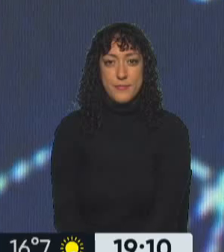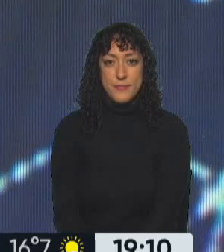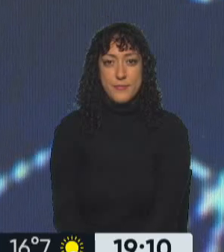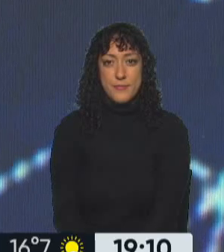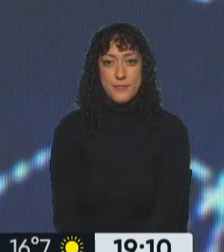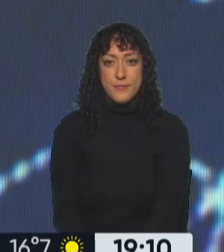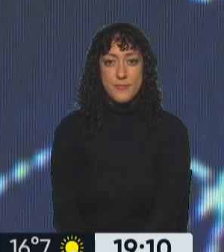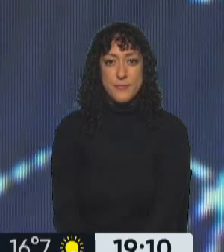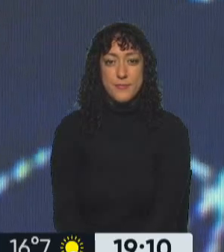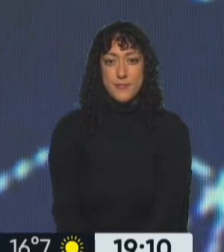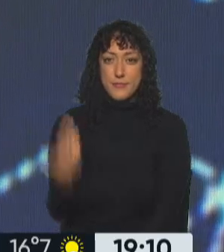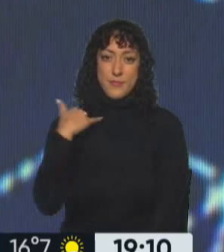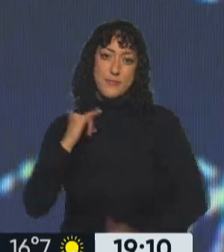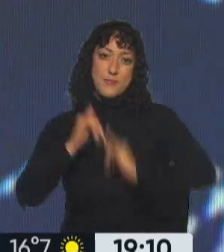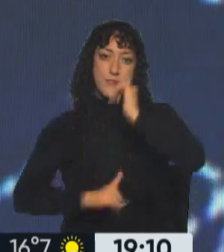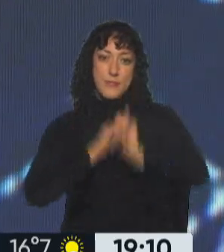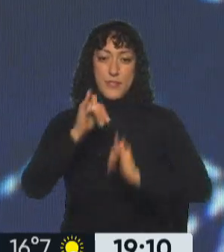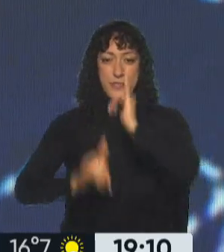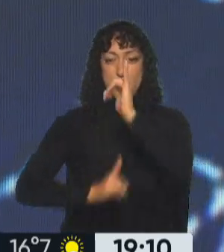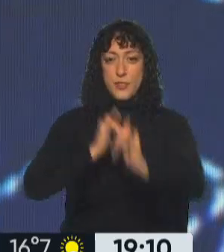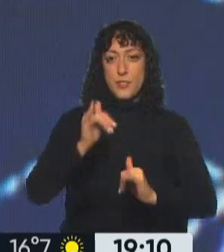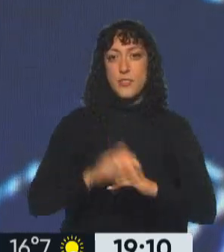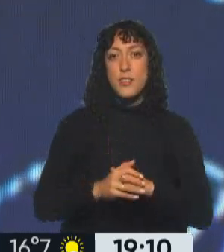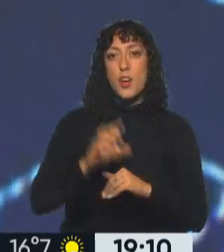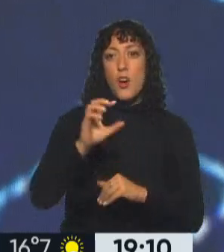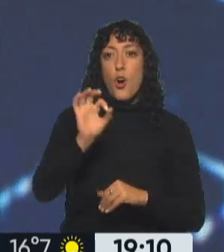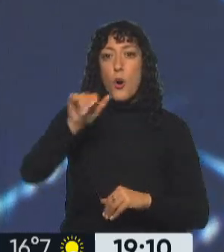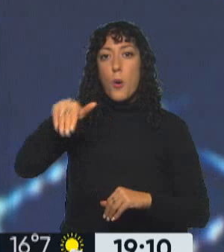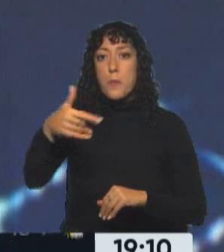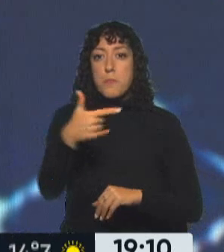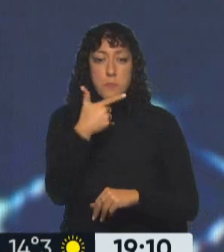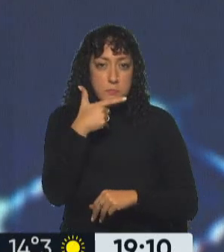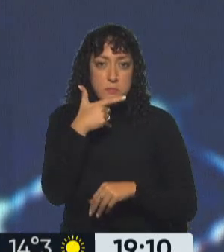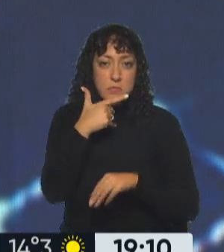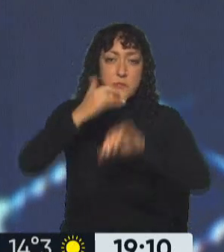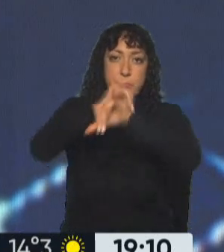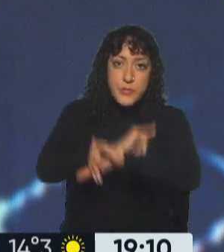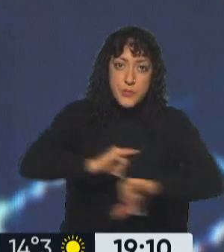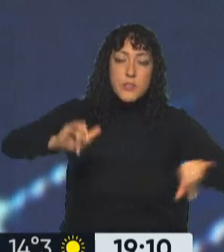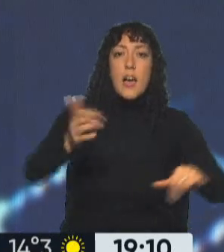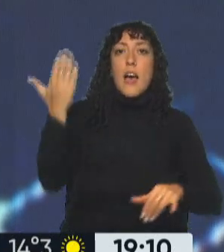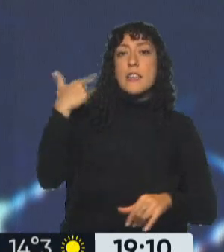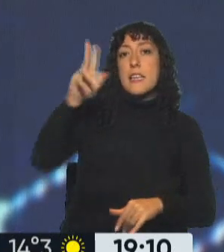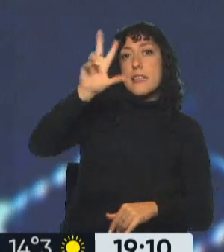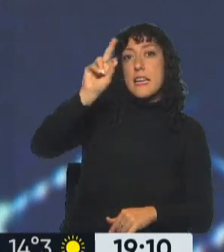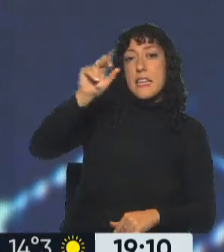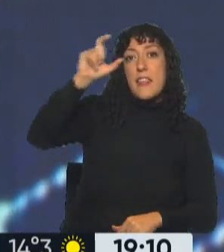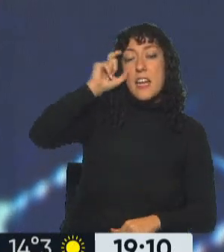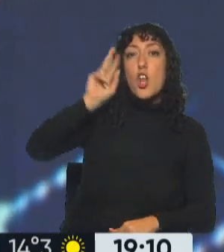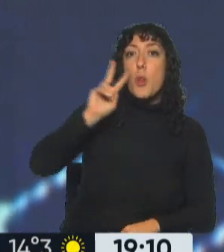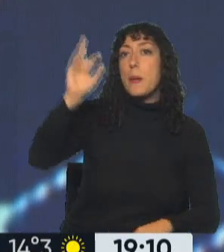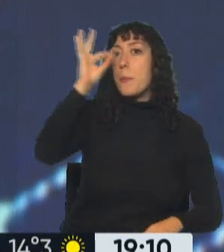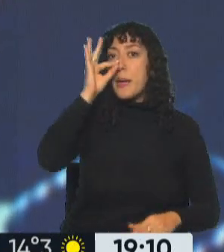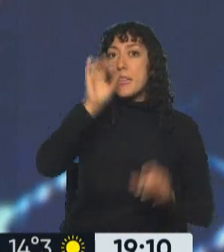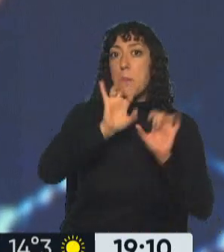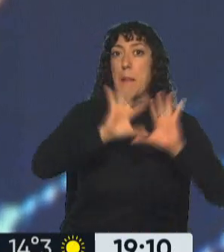Lo veníamos comentando, fin de la pandemia, la OMS lo comunicó, una pandemia que comenzó el 30 de enero del año